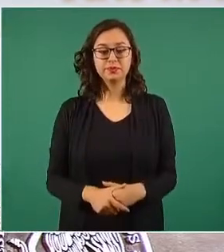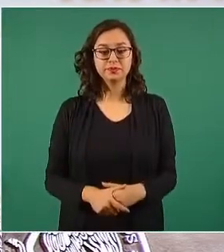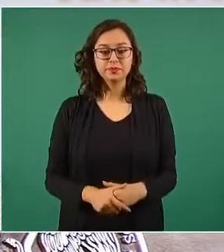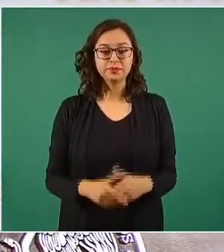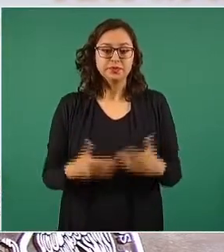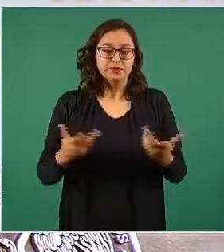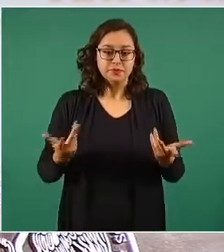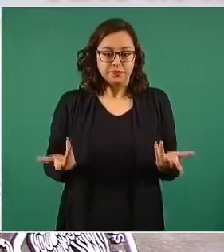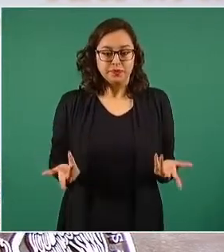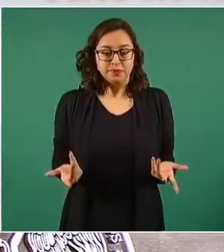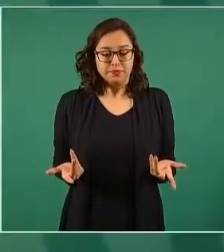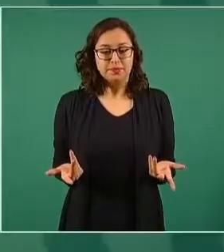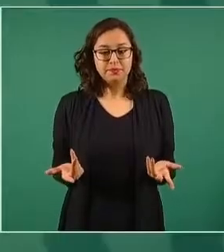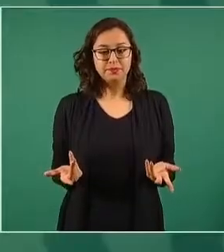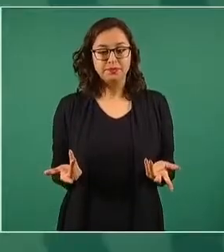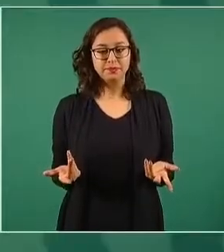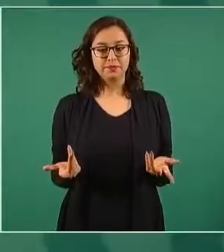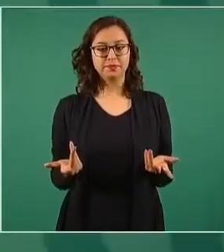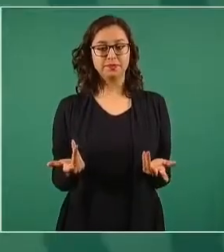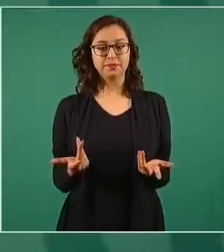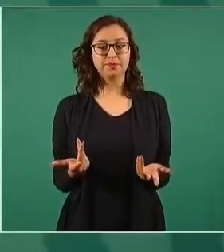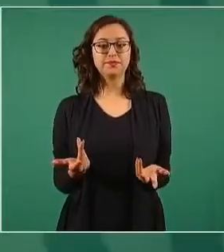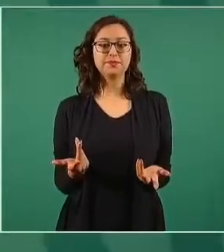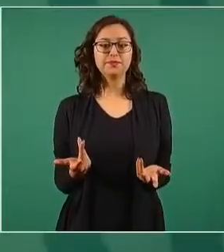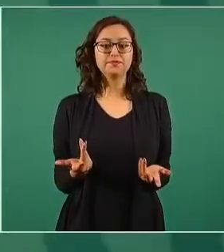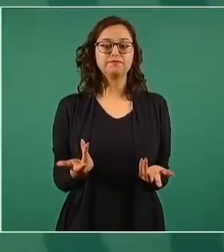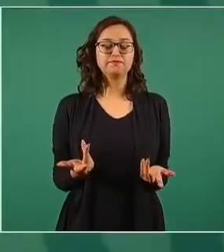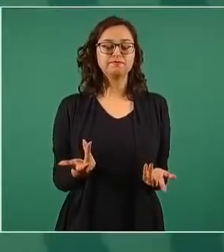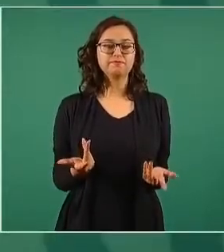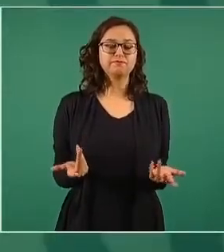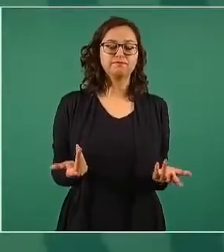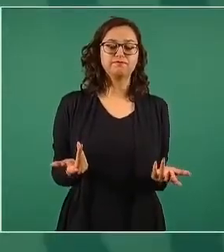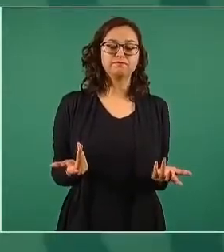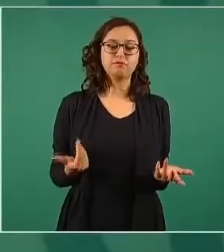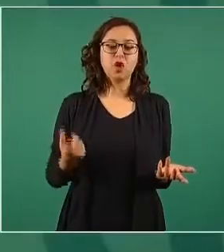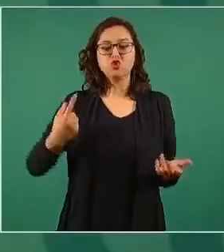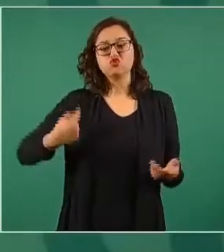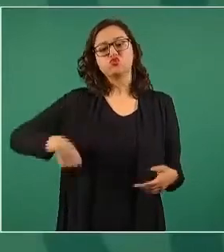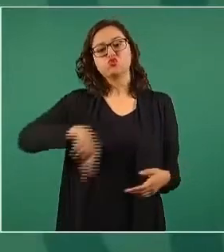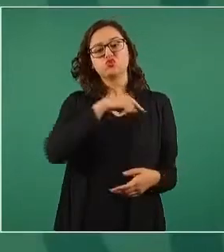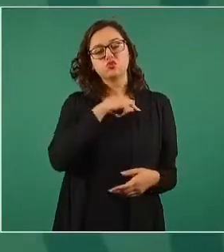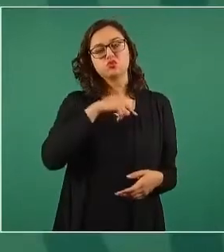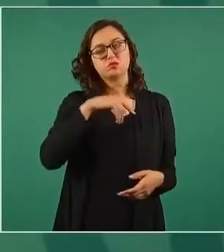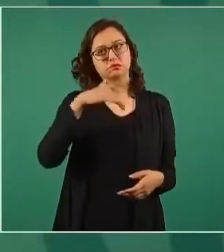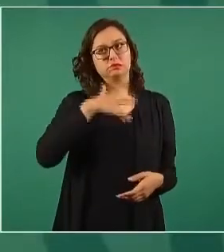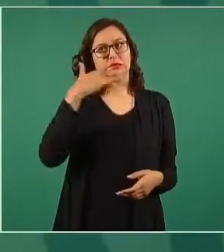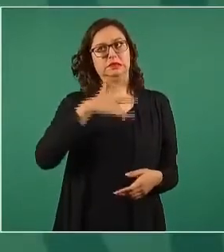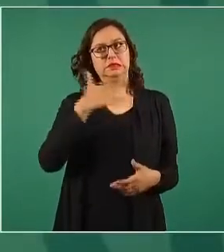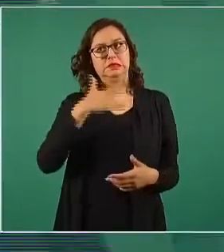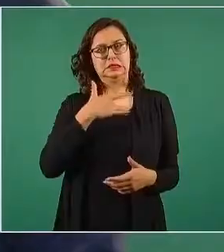Entonces, es muy delicado el asunto.